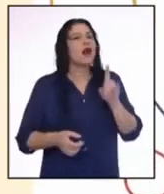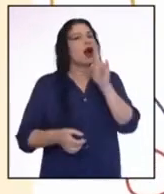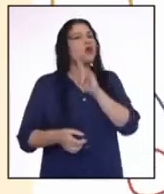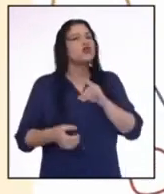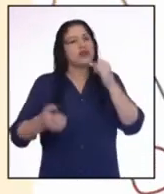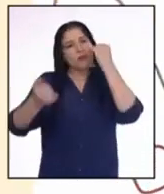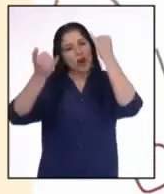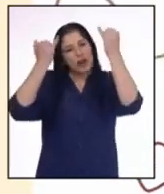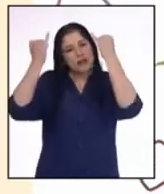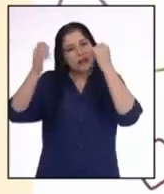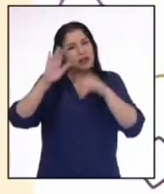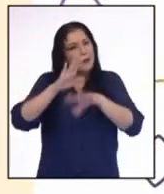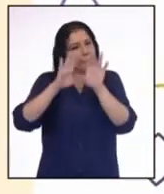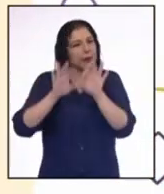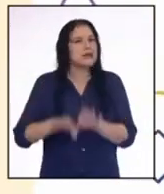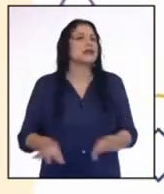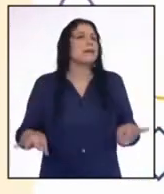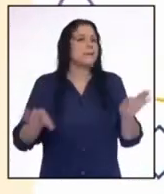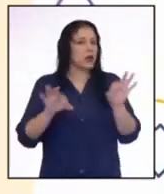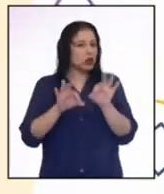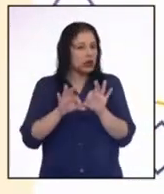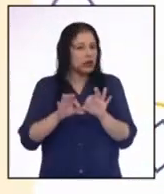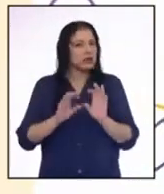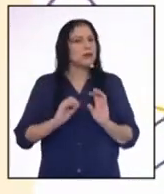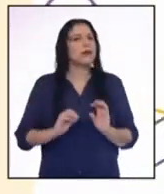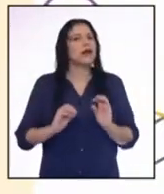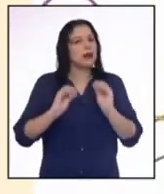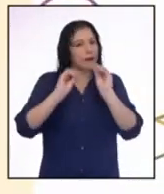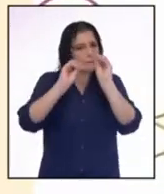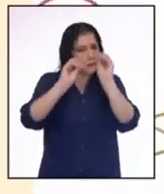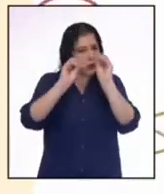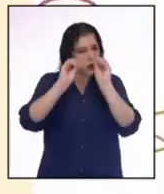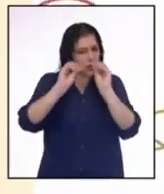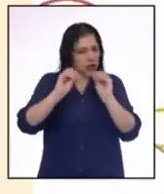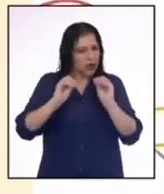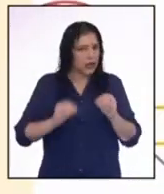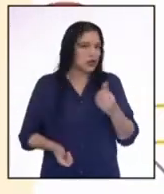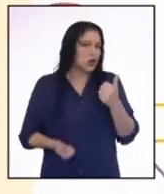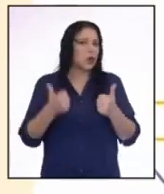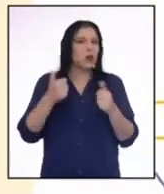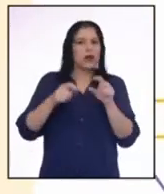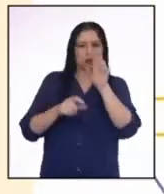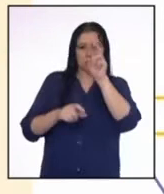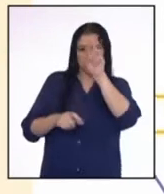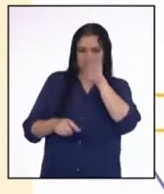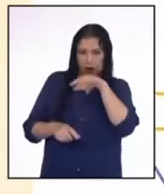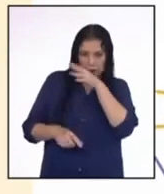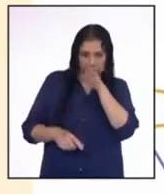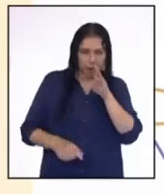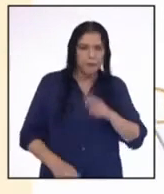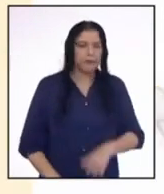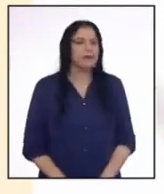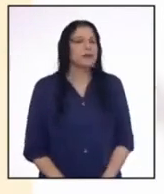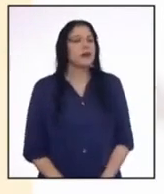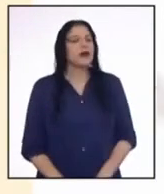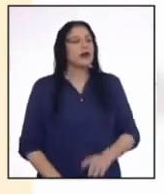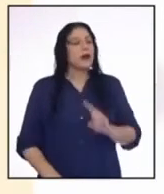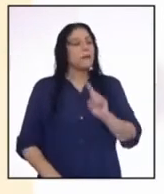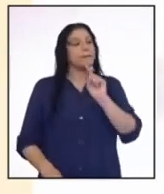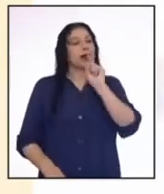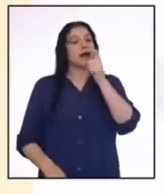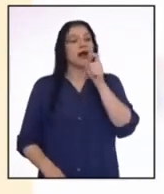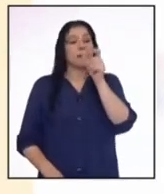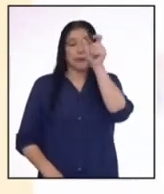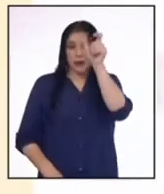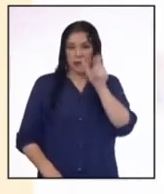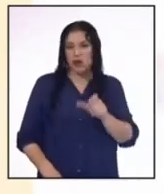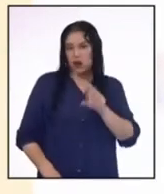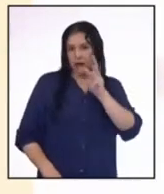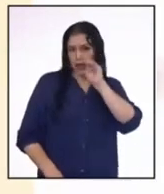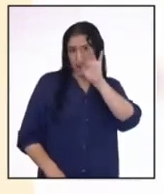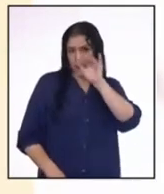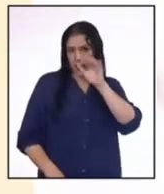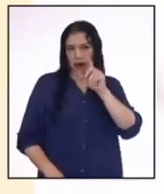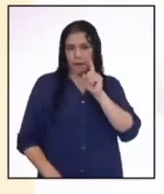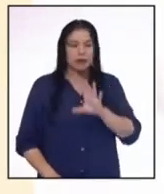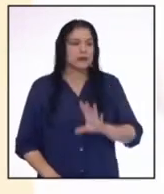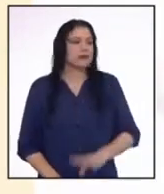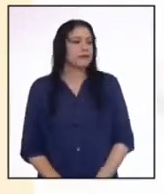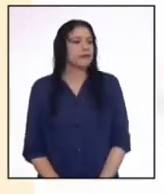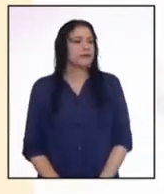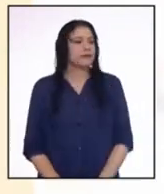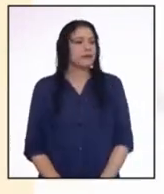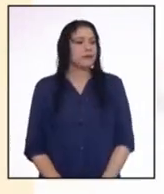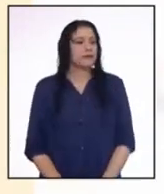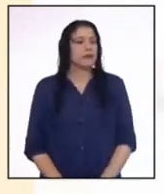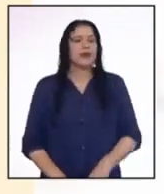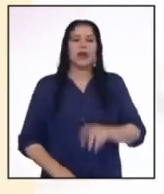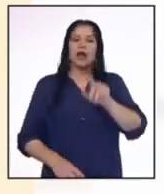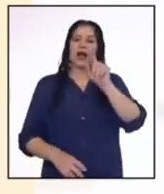las ideas relevantes para ir colocándolas donde corresponda. Para la primera columna, la de Marla Petal, considero esta